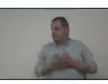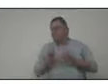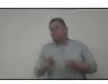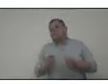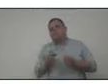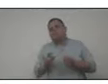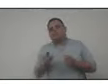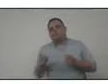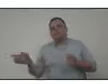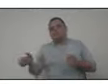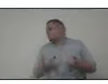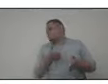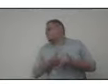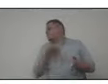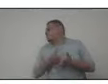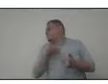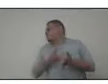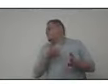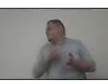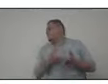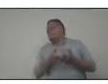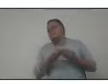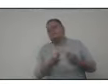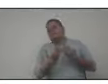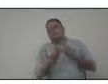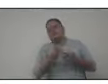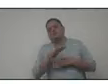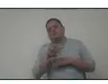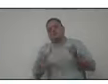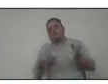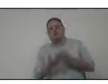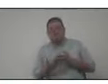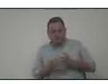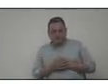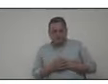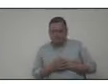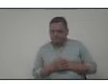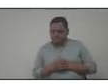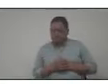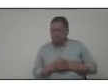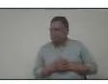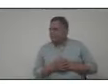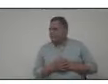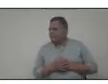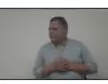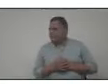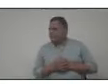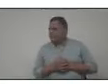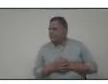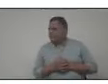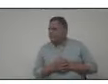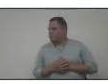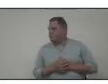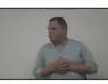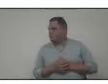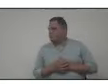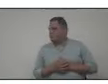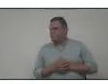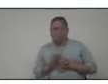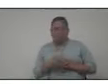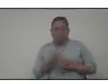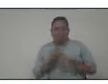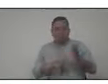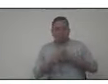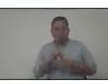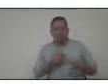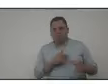pero esa es la que le damos, pero es la que nos está dando todo a nosotros. Y sin embargo, tenemos en el corazón arraigados los casanareños